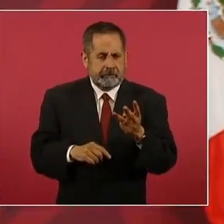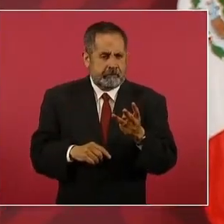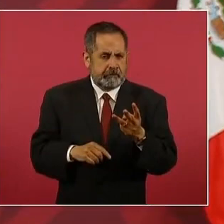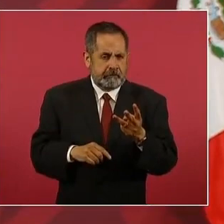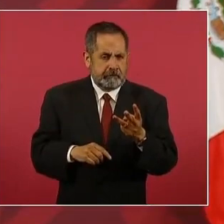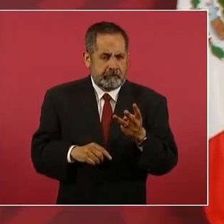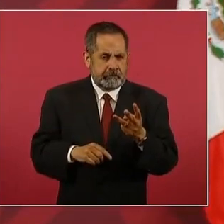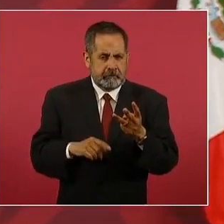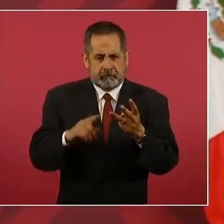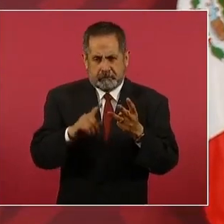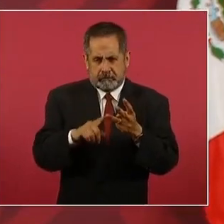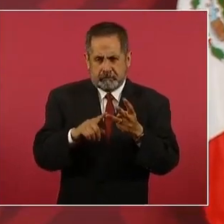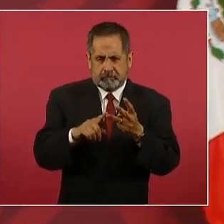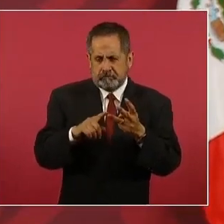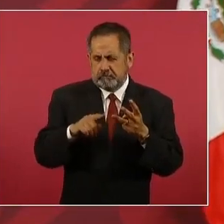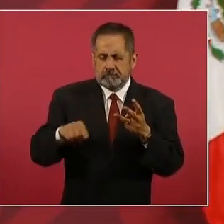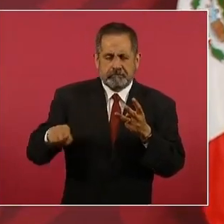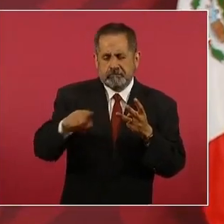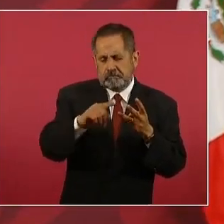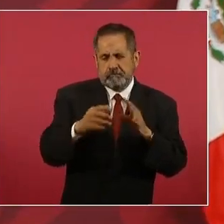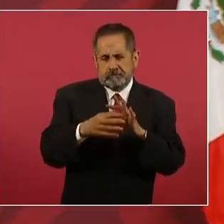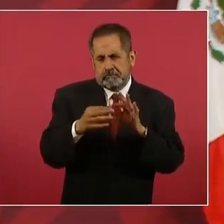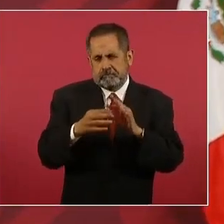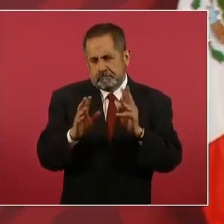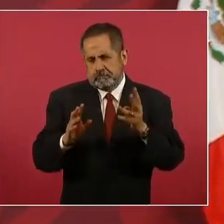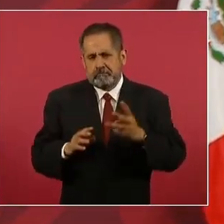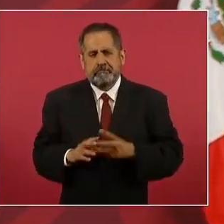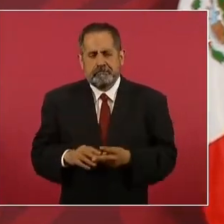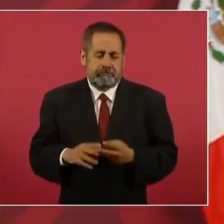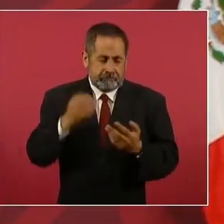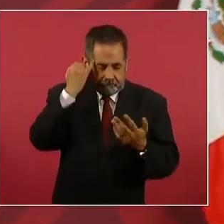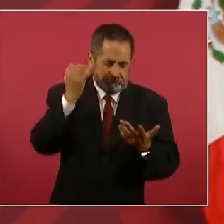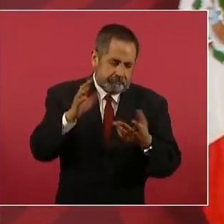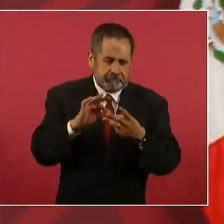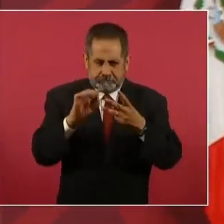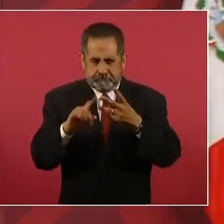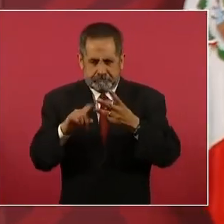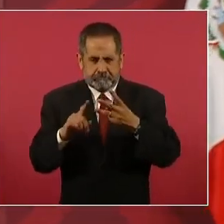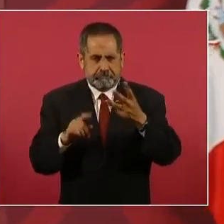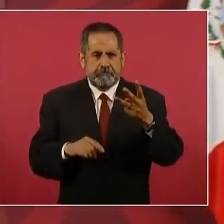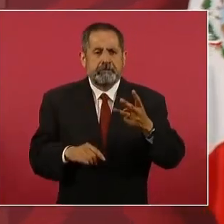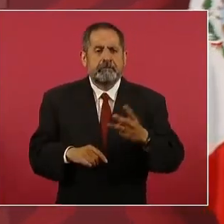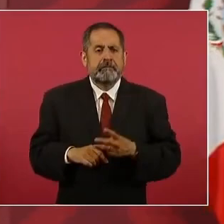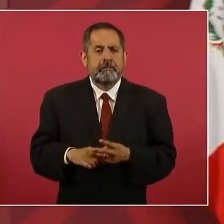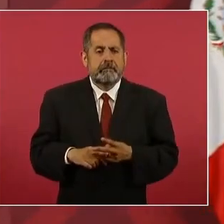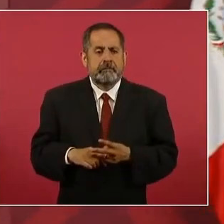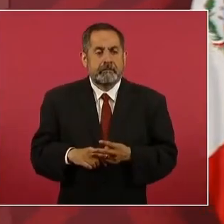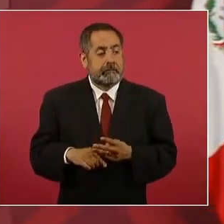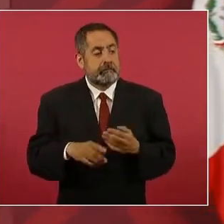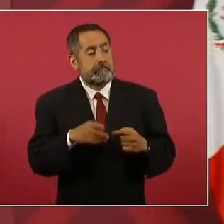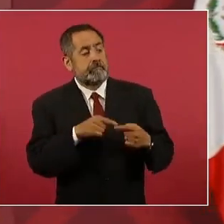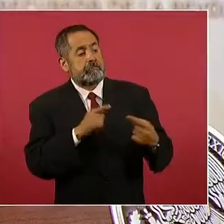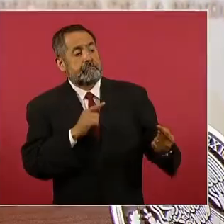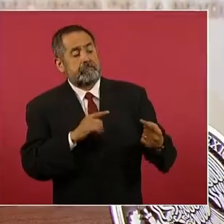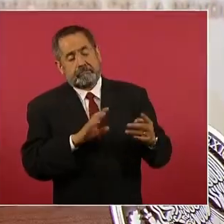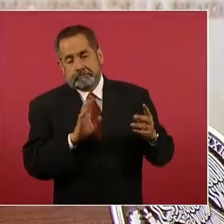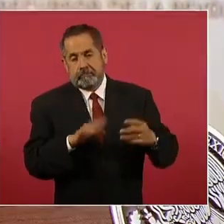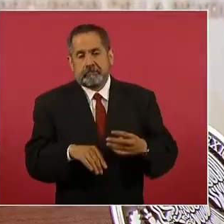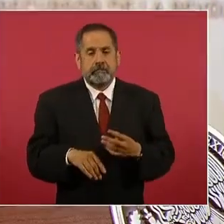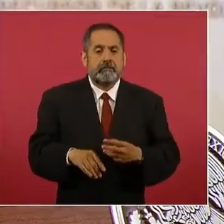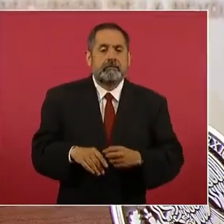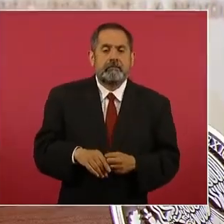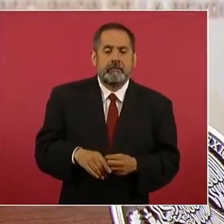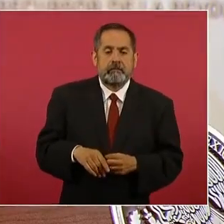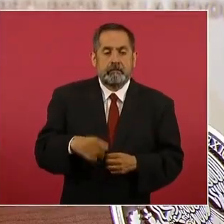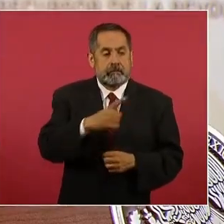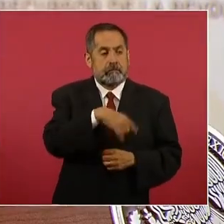Todo tiene una explicación. Si no, imagínense nuestros adversarios, ¿no? Que